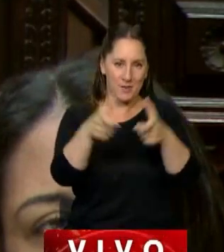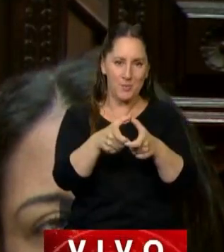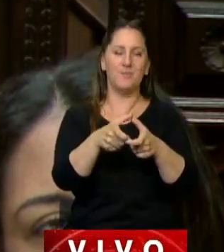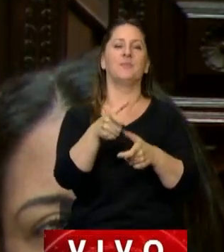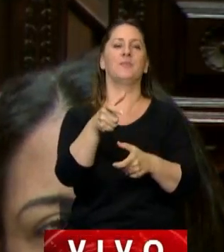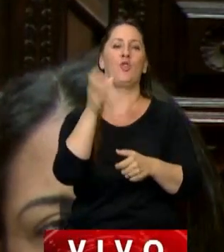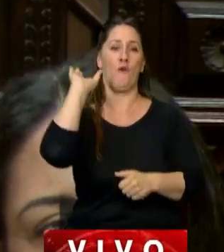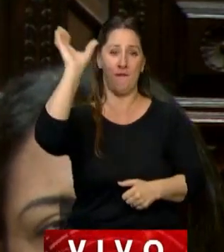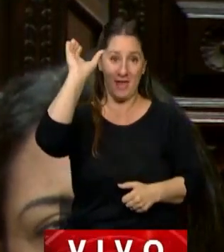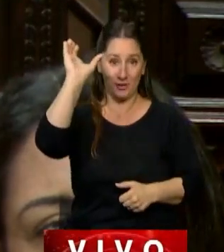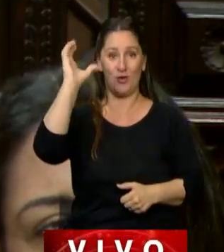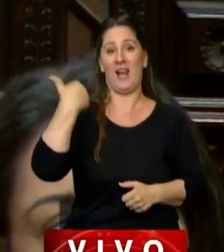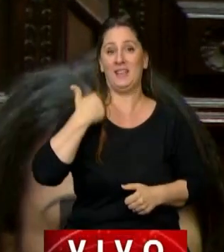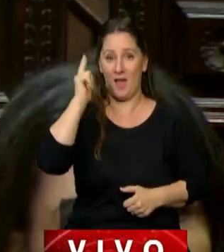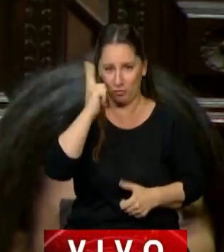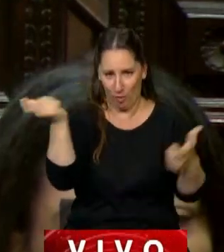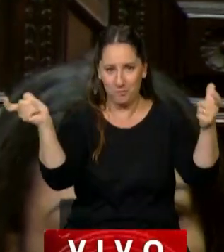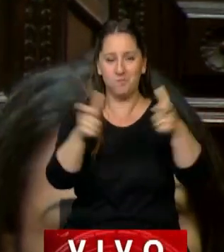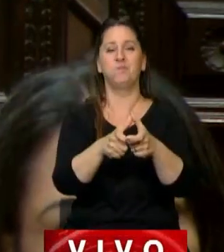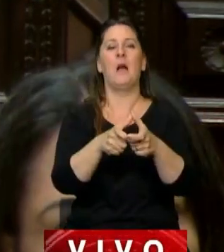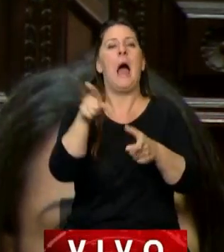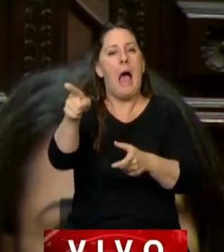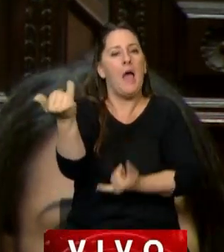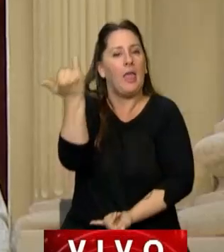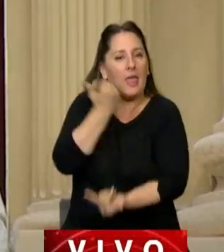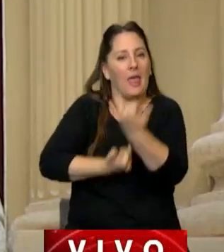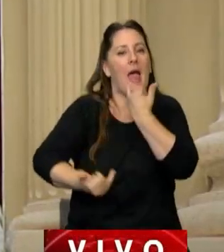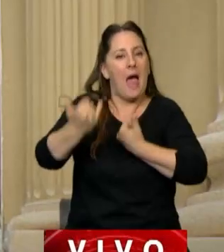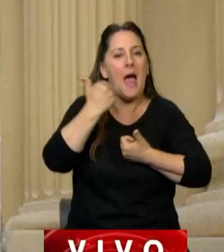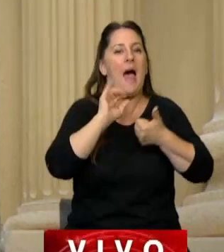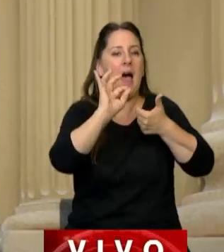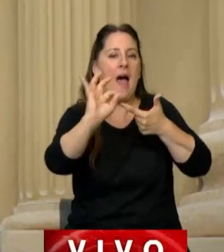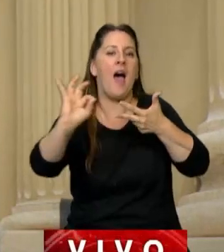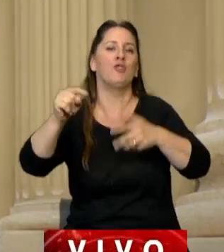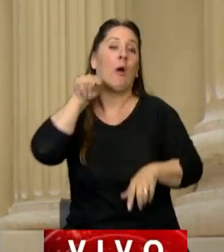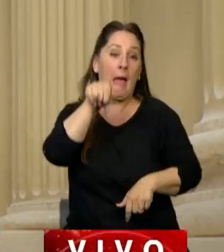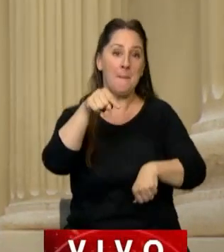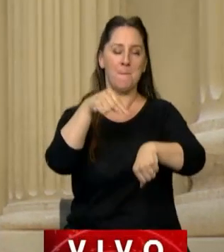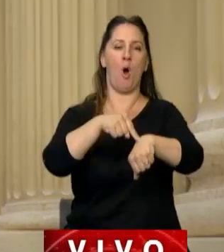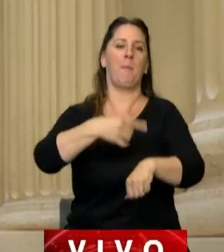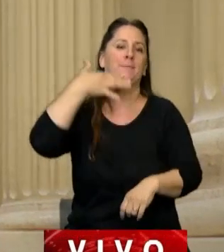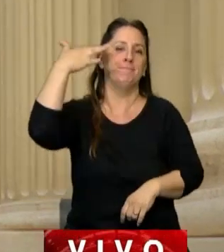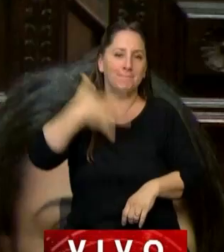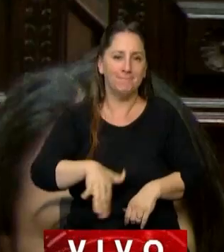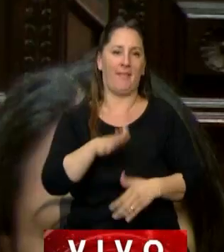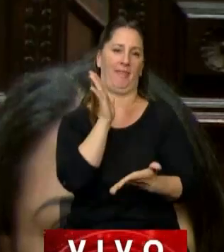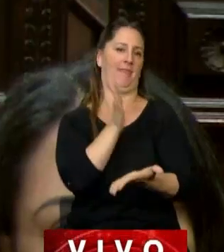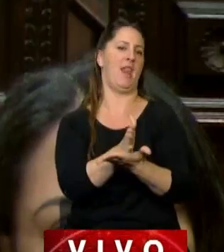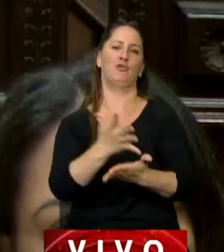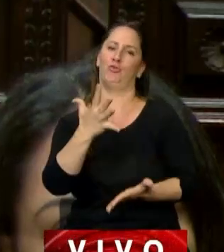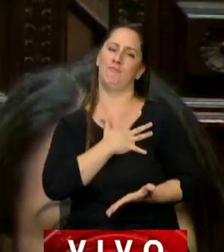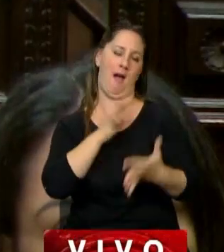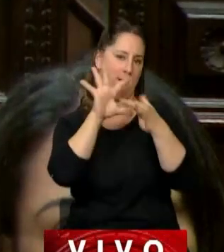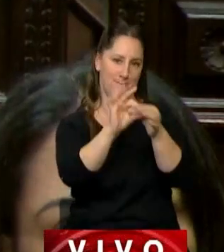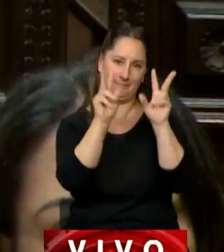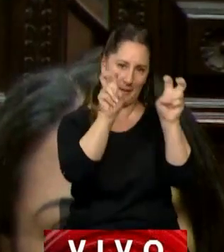chicos de la Confederación Argentina de Sordos, que me explicaron esto y ahí entendí que era un tema de derechos humanos, no